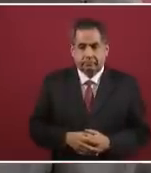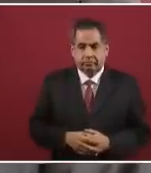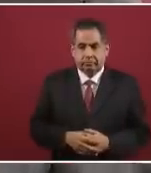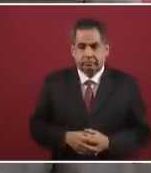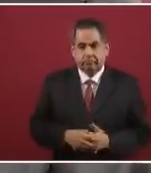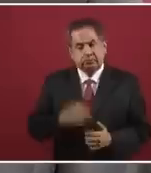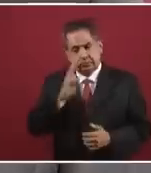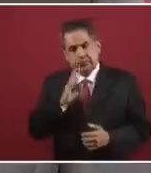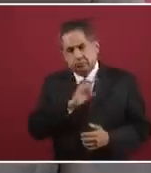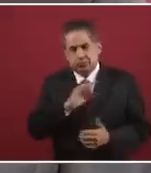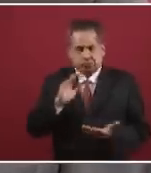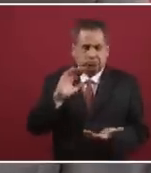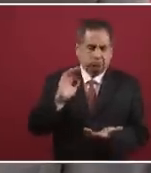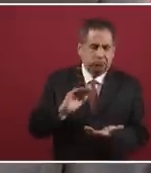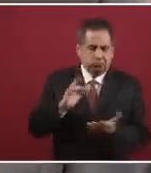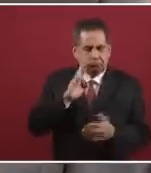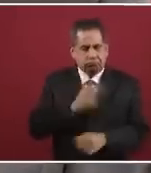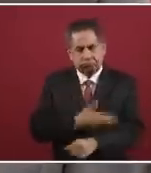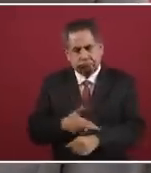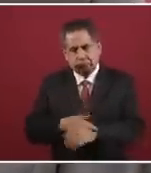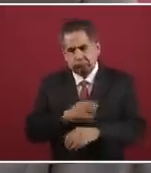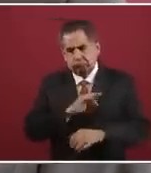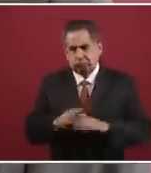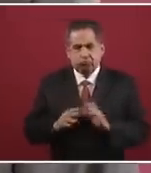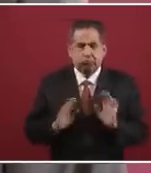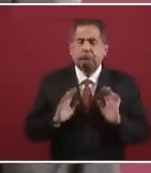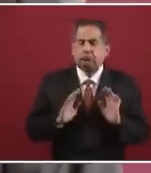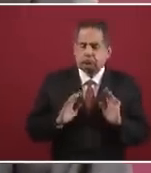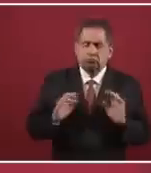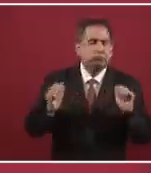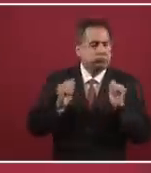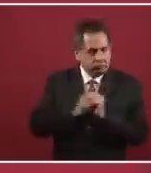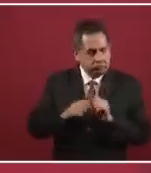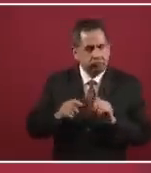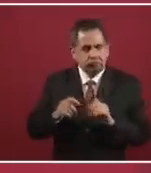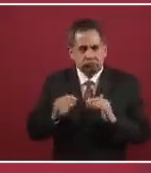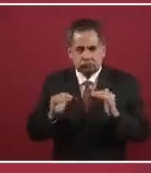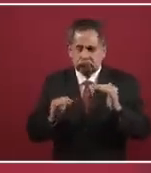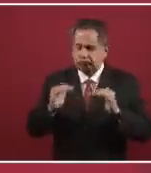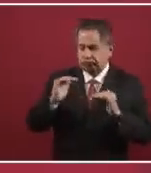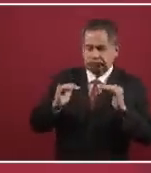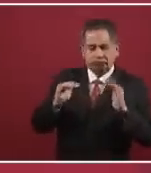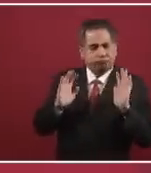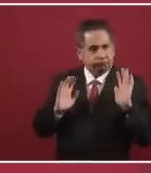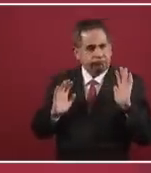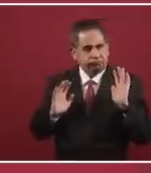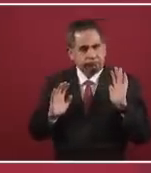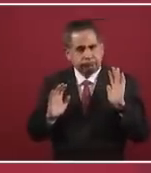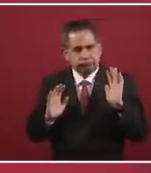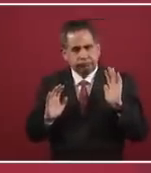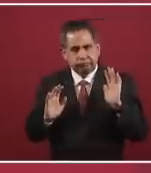y eso se puede resolver sin dejar este la